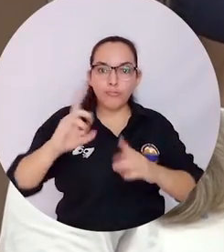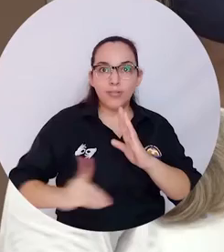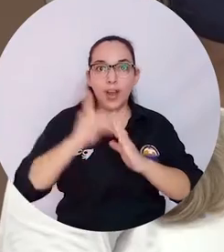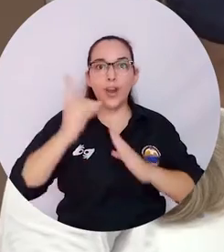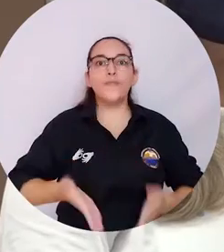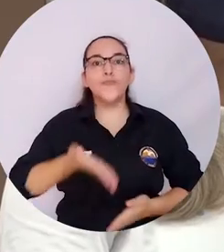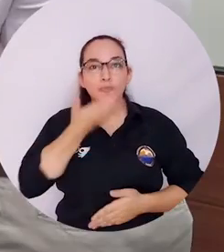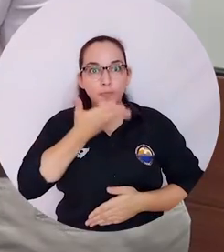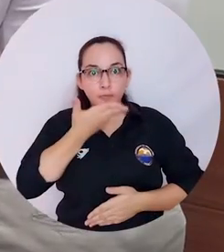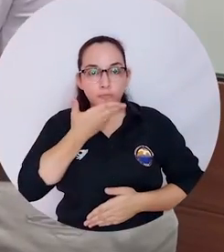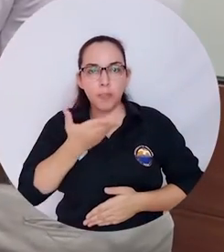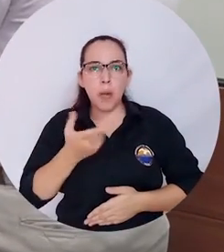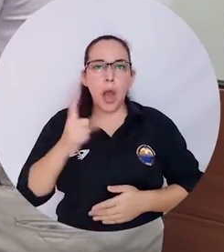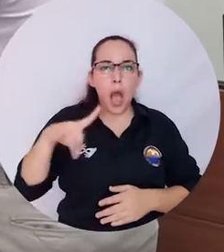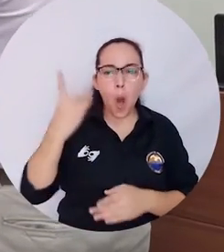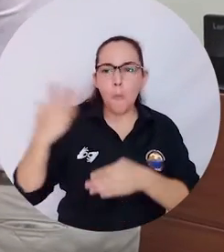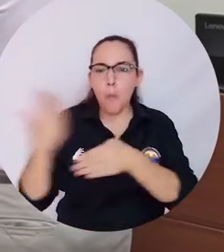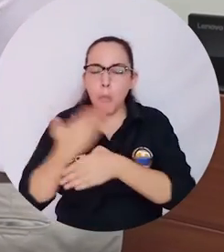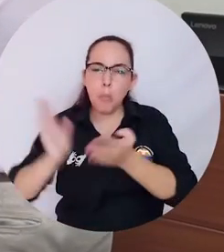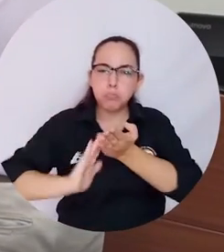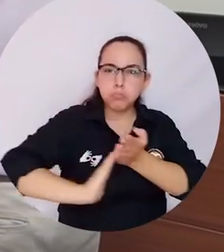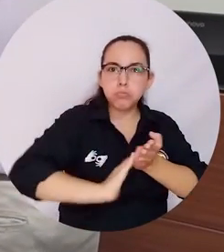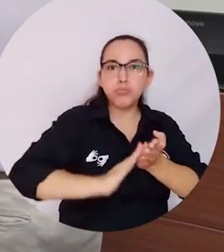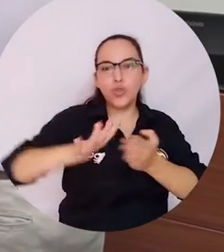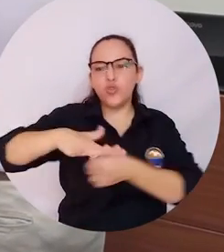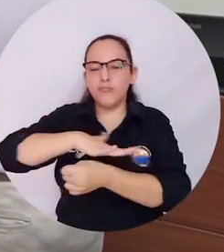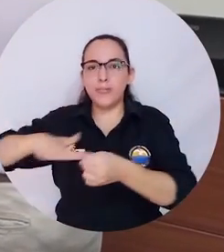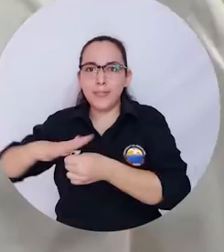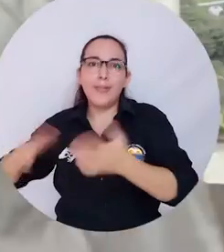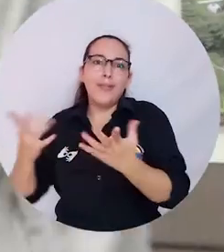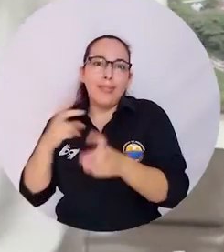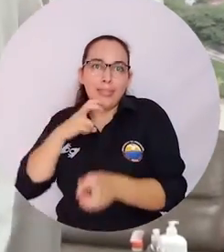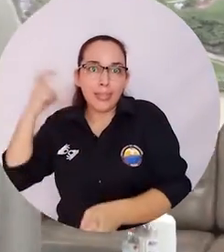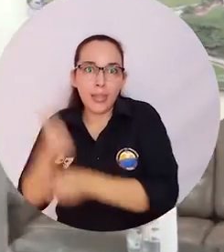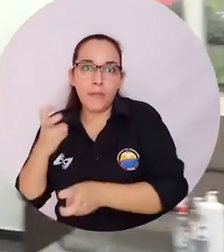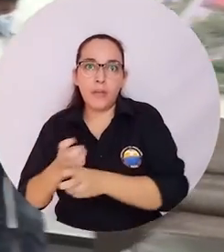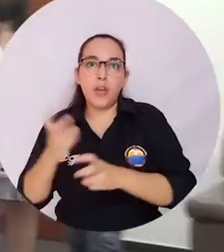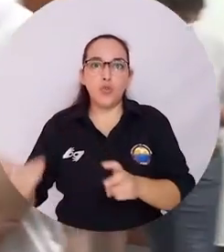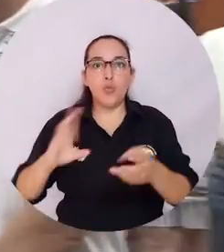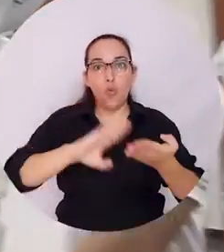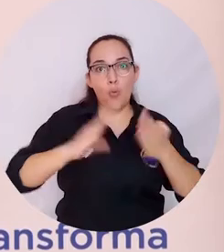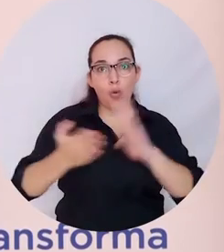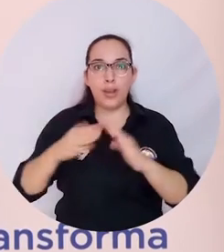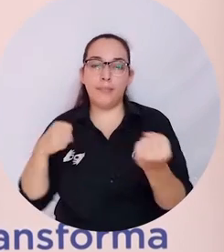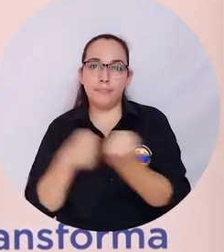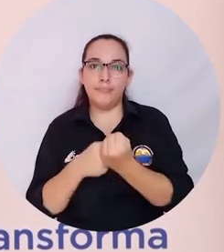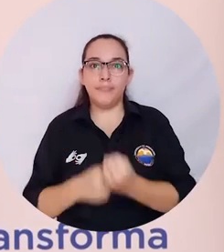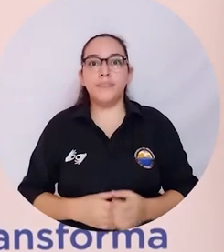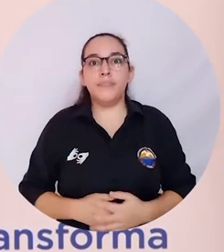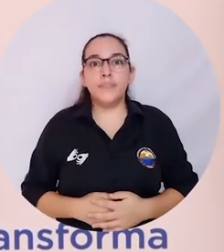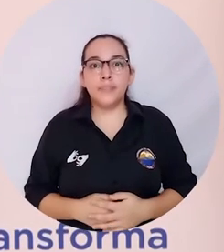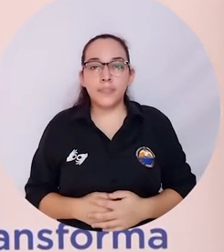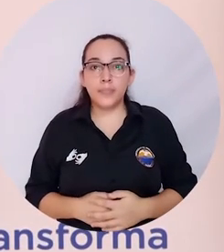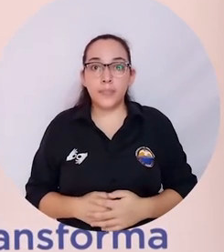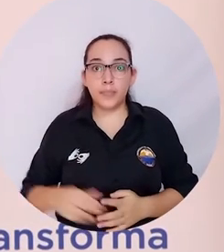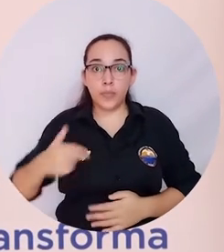la unión de esfuerzos para resolver problemas en poblaciones vulnerables y la generación de empoderamiento comunitario. Aire ha llegado a la